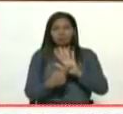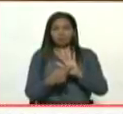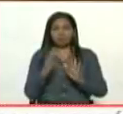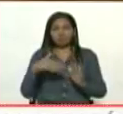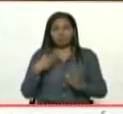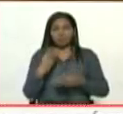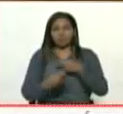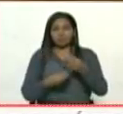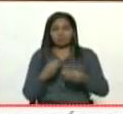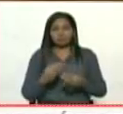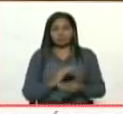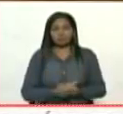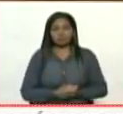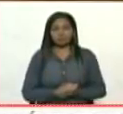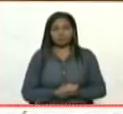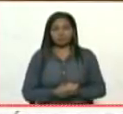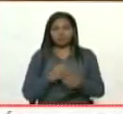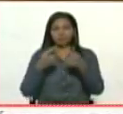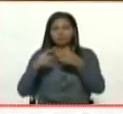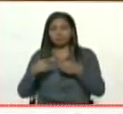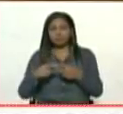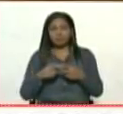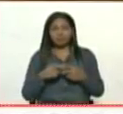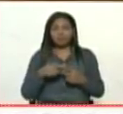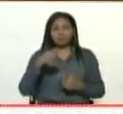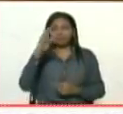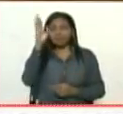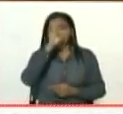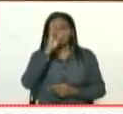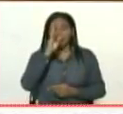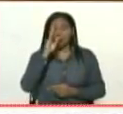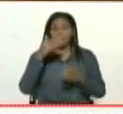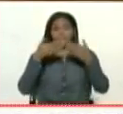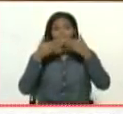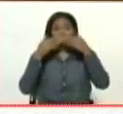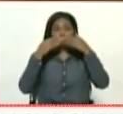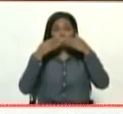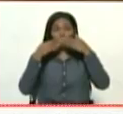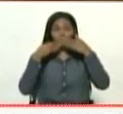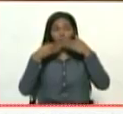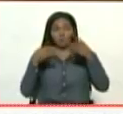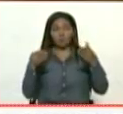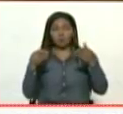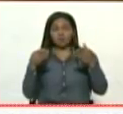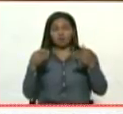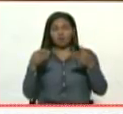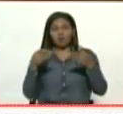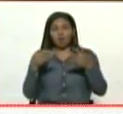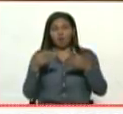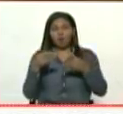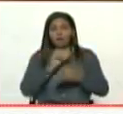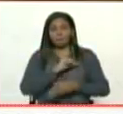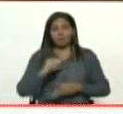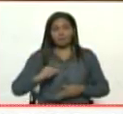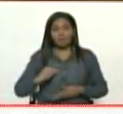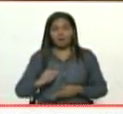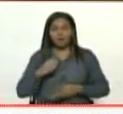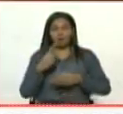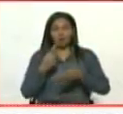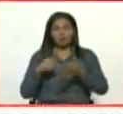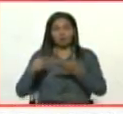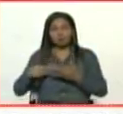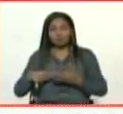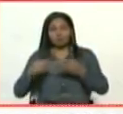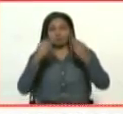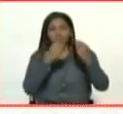hacer a otros bancos públicos y privados un conjunto de acciones financieras y de